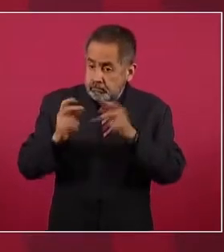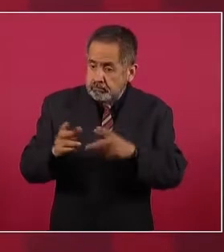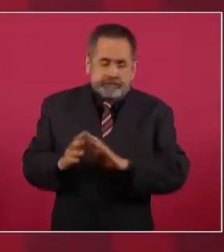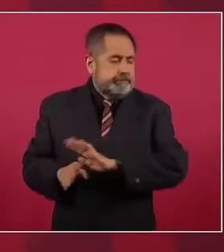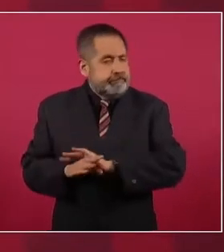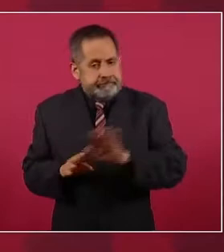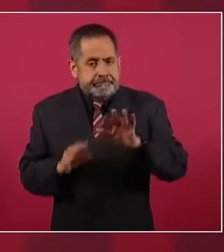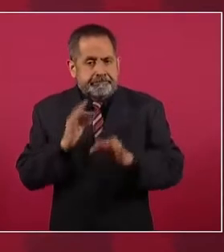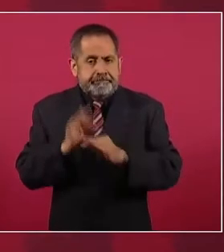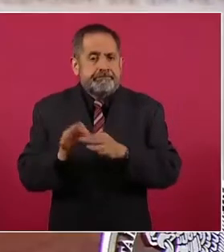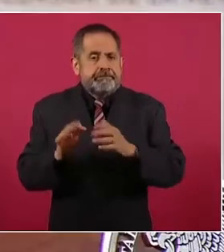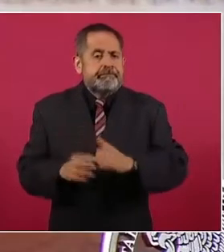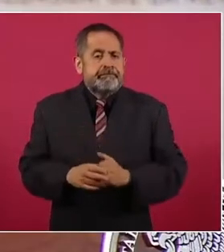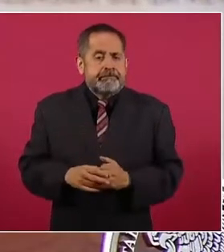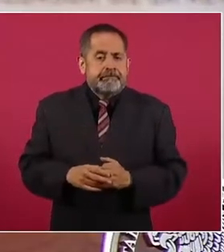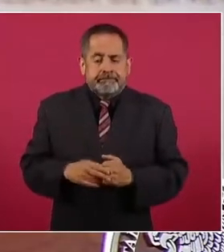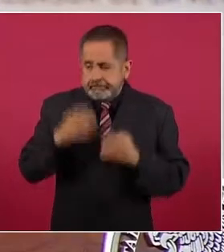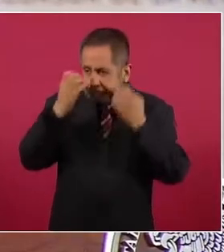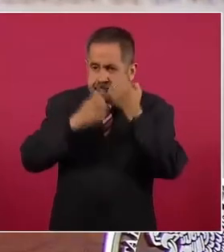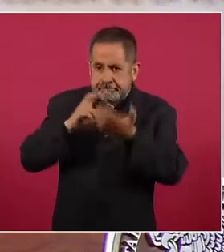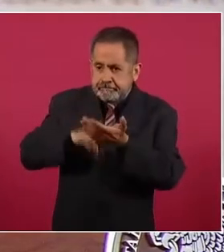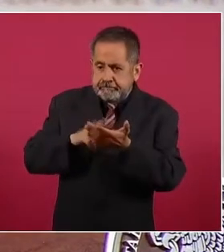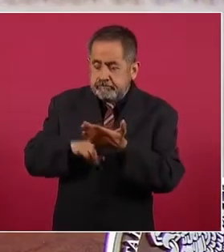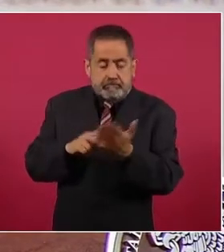arrojó el avalúo.